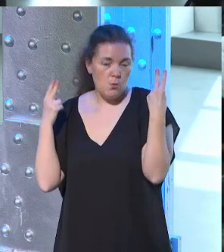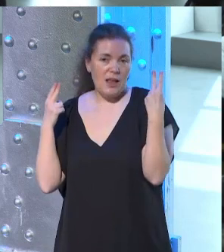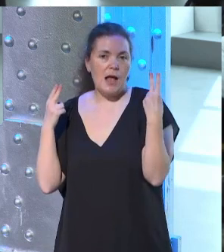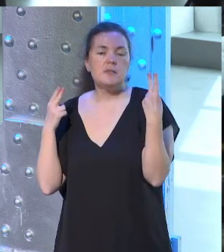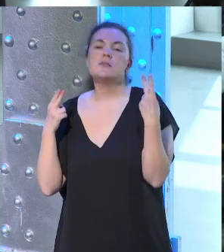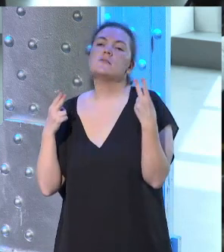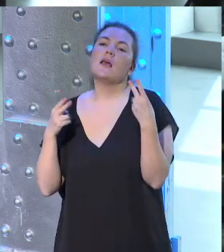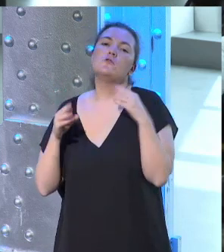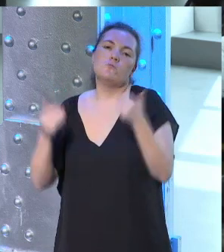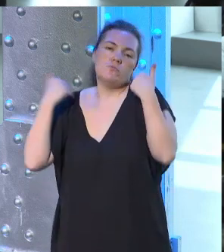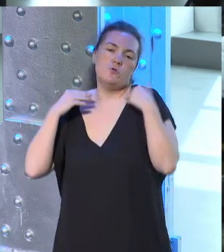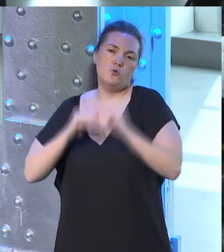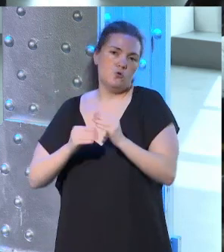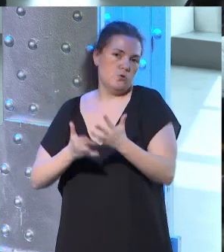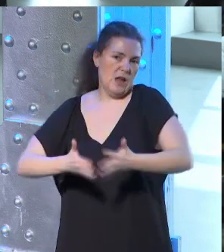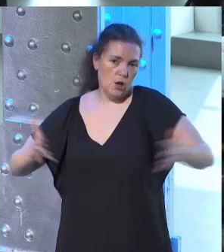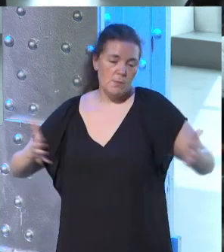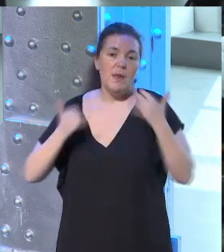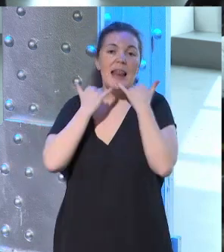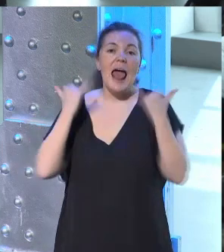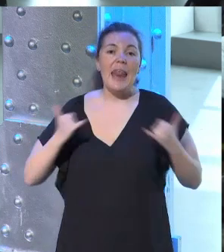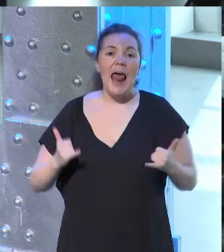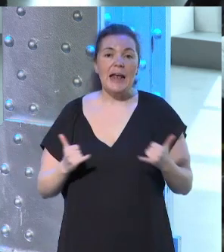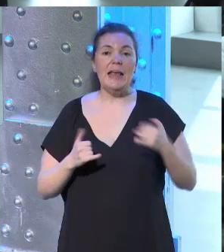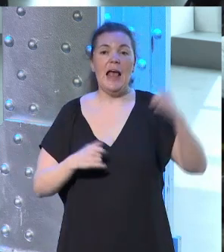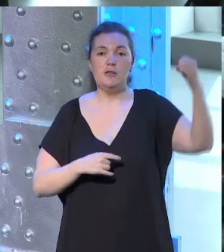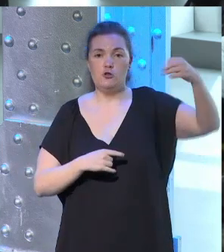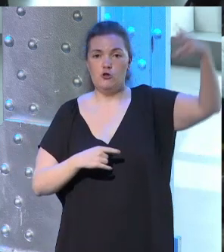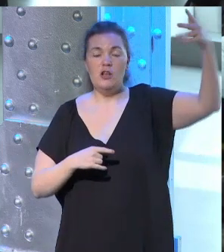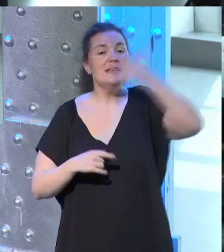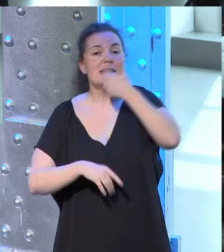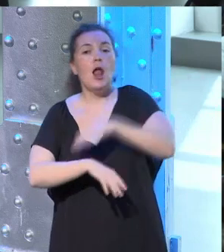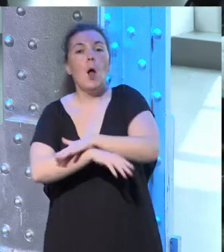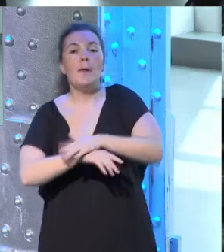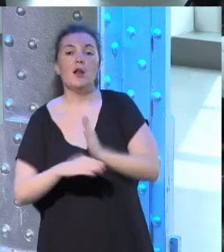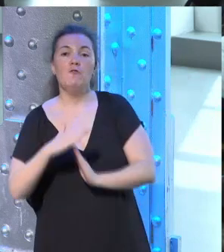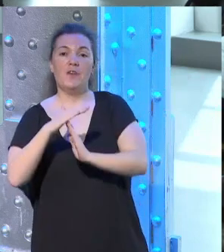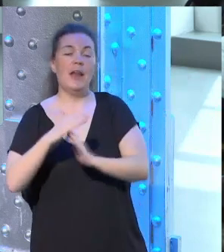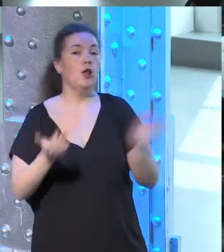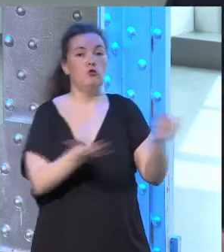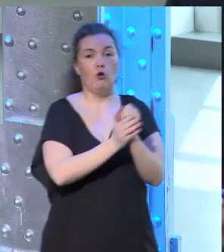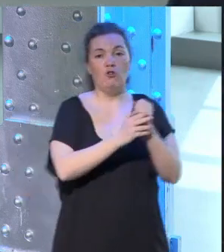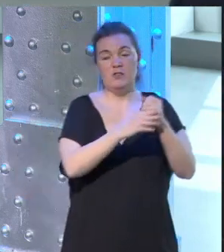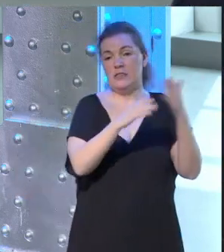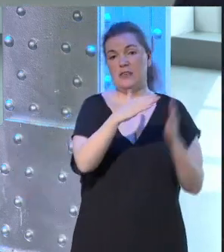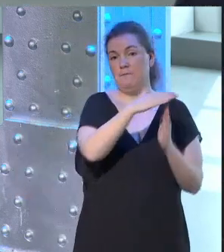hemos visto en el caso de la energía fotovoltaica. Si el gobierno frena, todo se frena. No, a las empresas se arruinan. Es decir, que la política pública